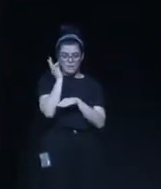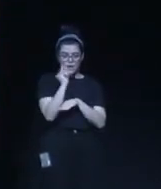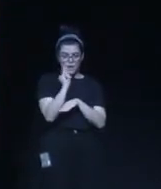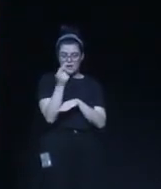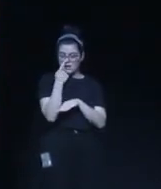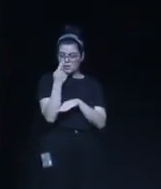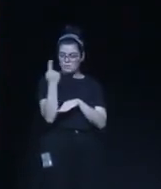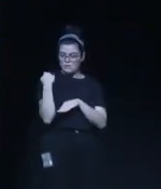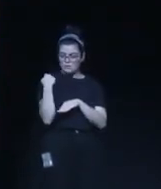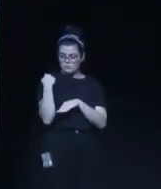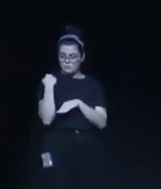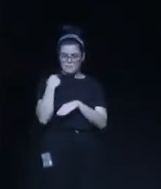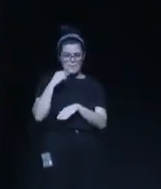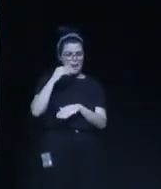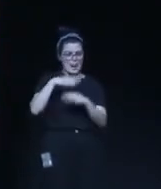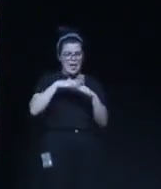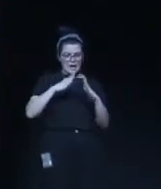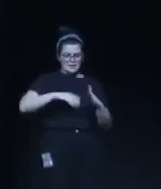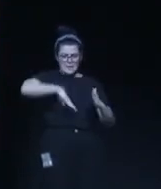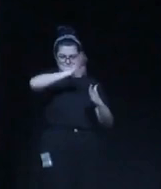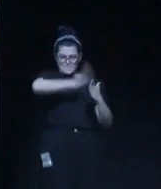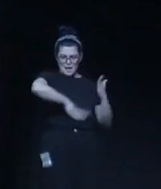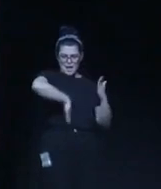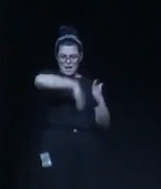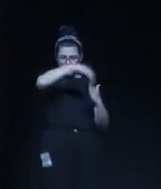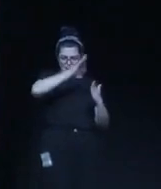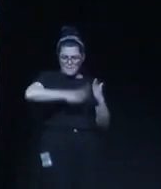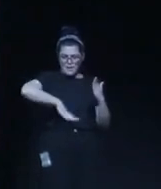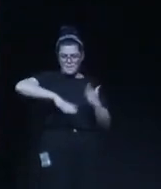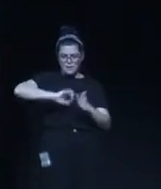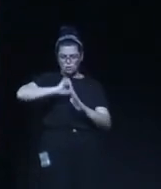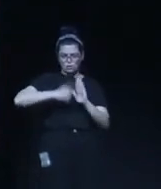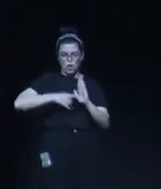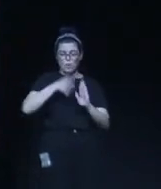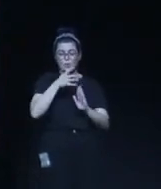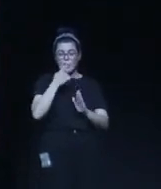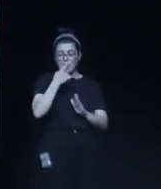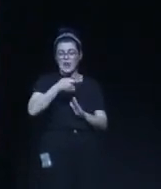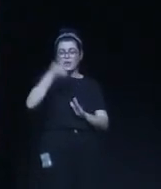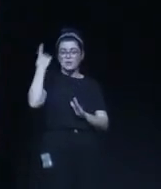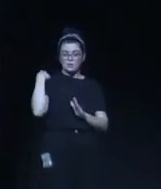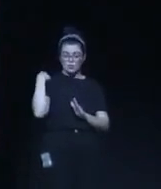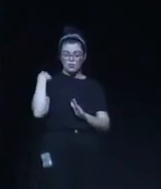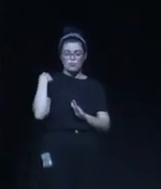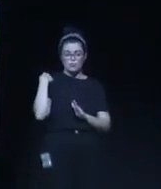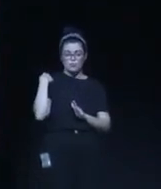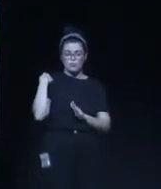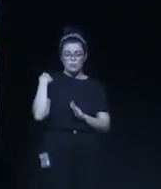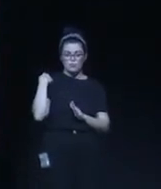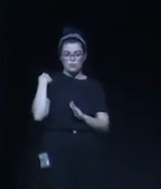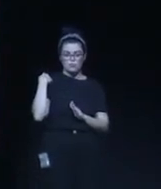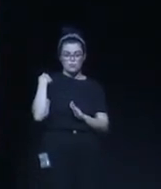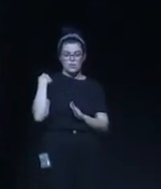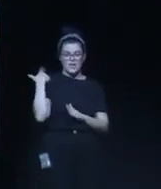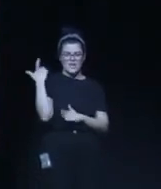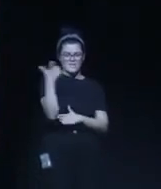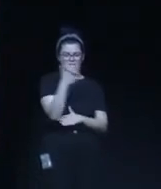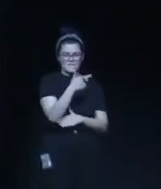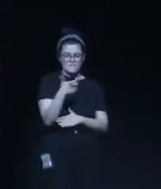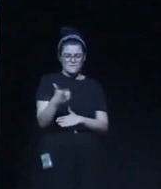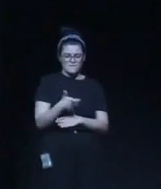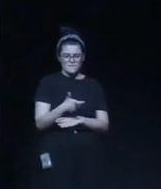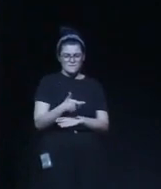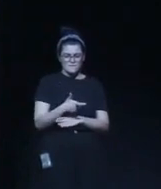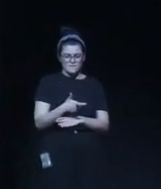han pintado la casa entera en San Julián, porque el año anterior la pintó la pagó Petronor. El año anterior le habían rociado la casa